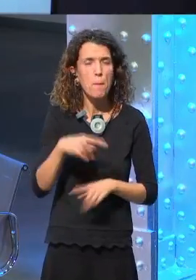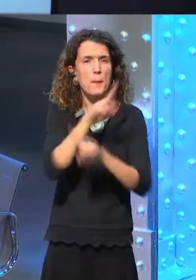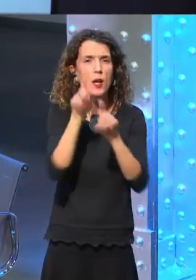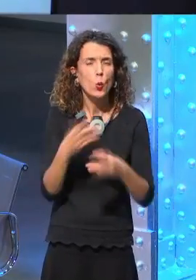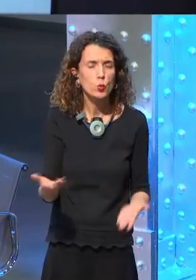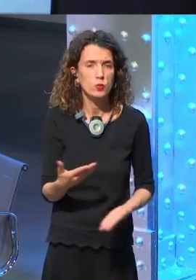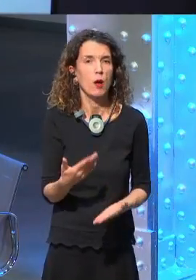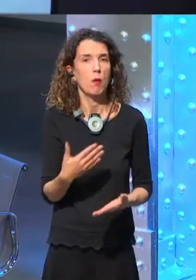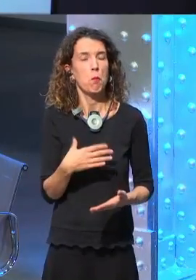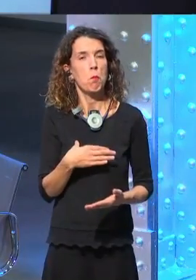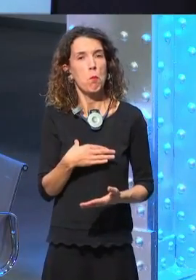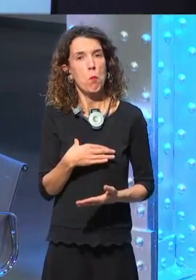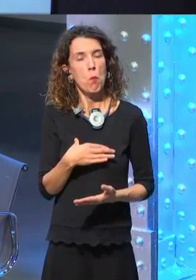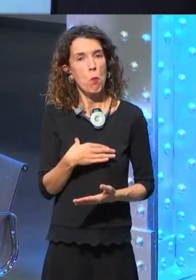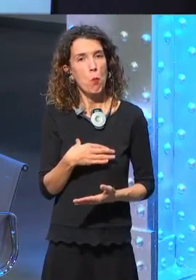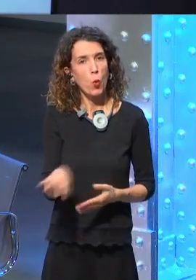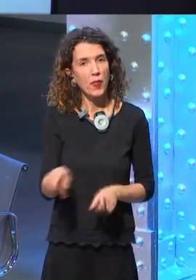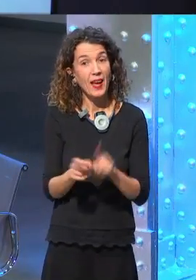si era posible